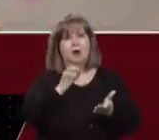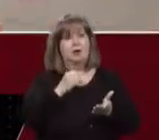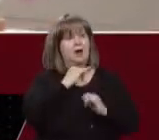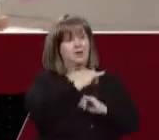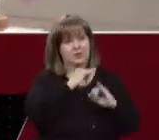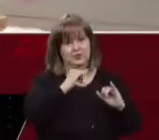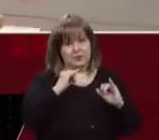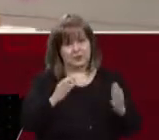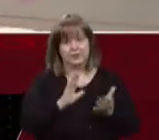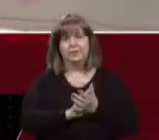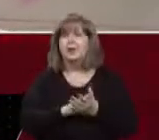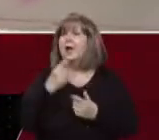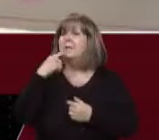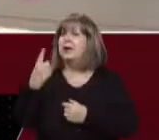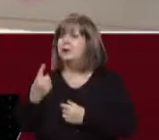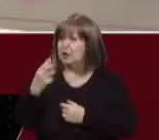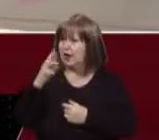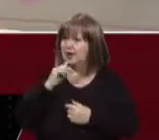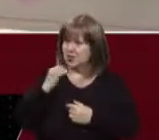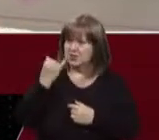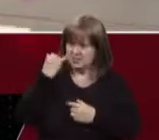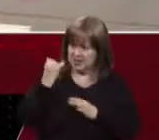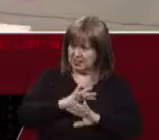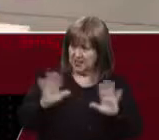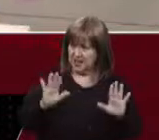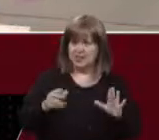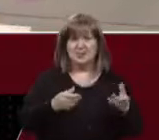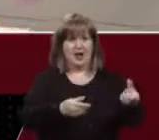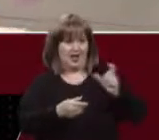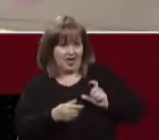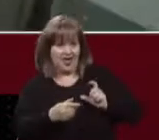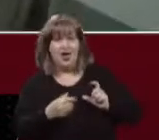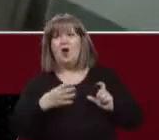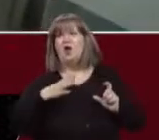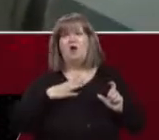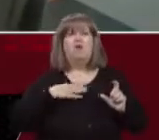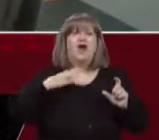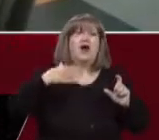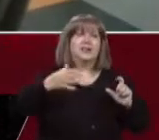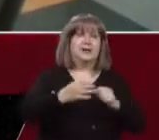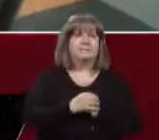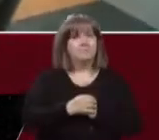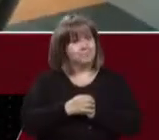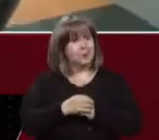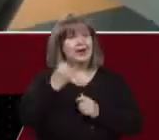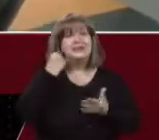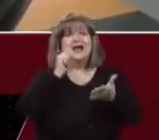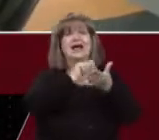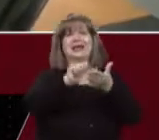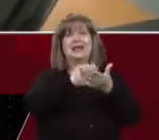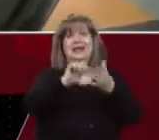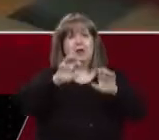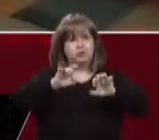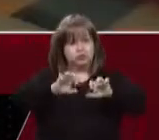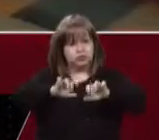¿La gente en general la tiene o no la tiene? Si tenés que hacerme una cosa de lo que pasa acá en la calle. Bien, como llevamos un registro informatizado